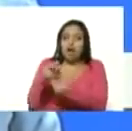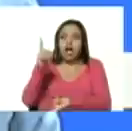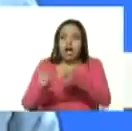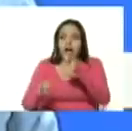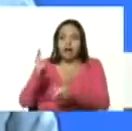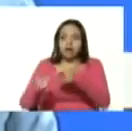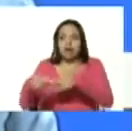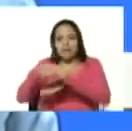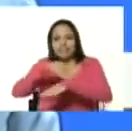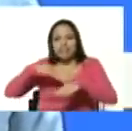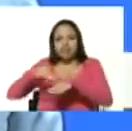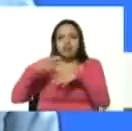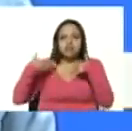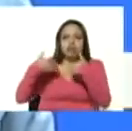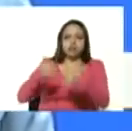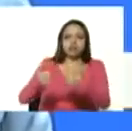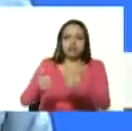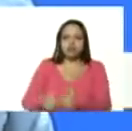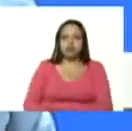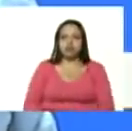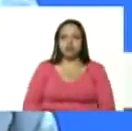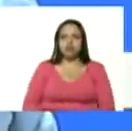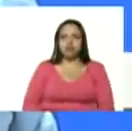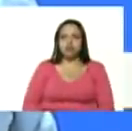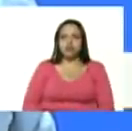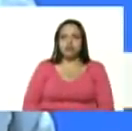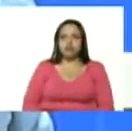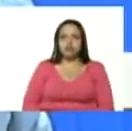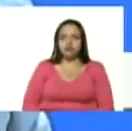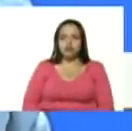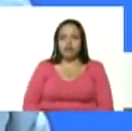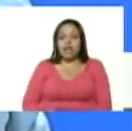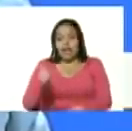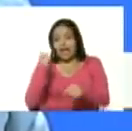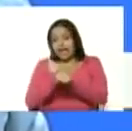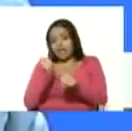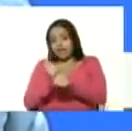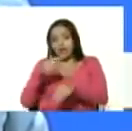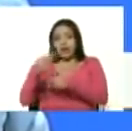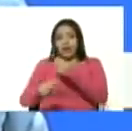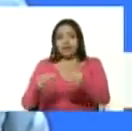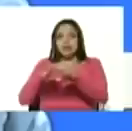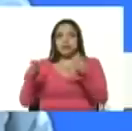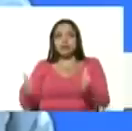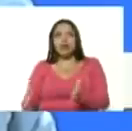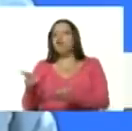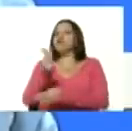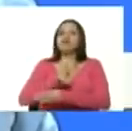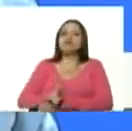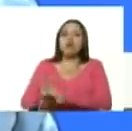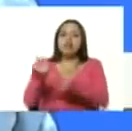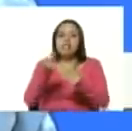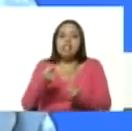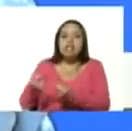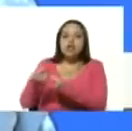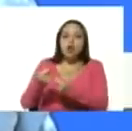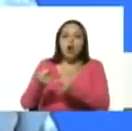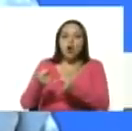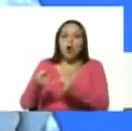funcionarios del Ministerio de la Salud. La función de esta mesa justamente es usar fondos congelados de la